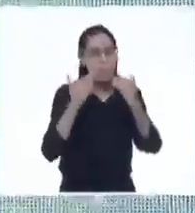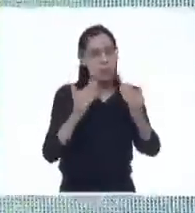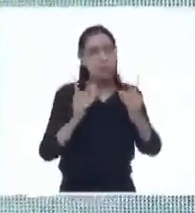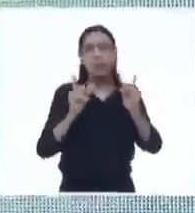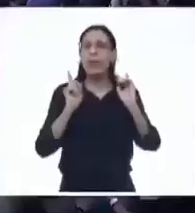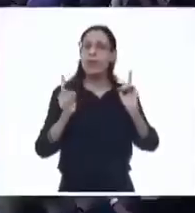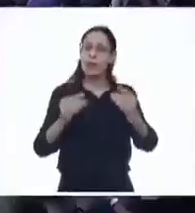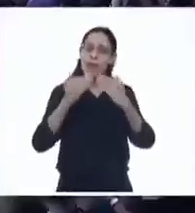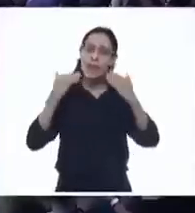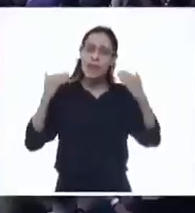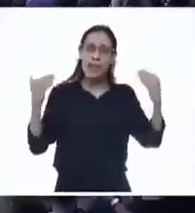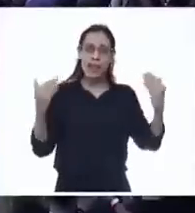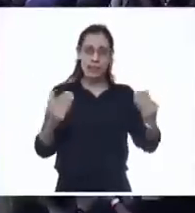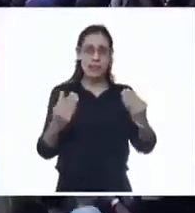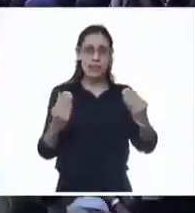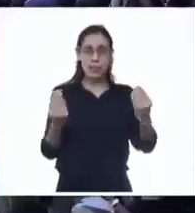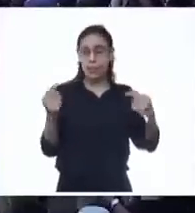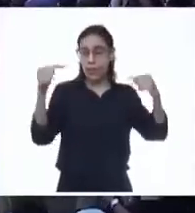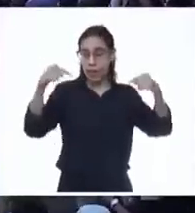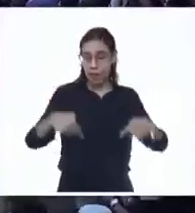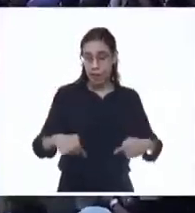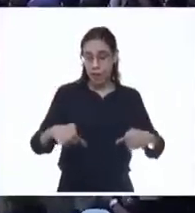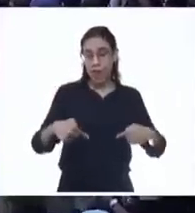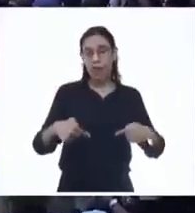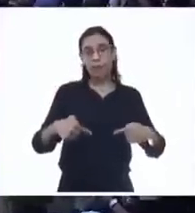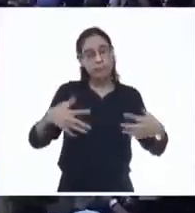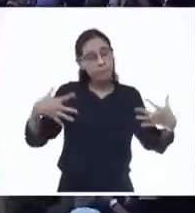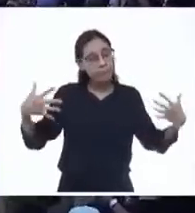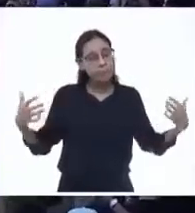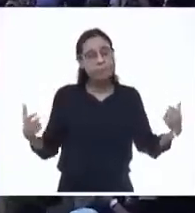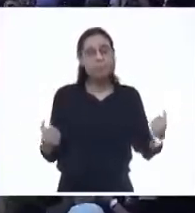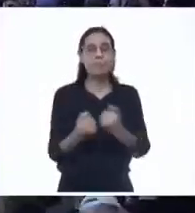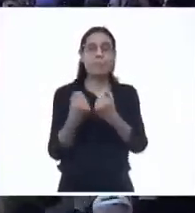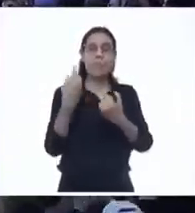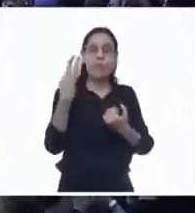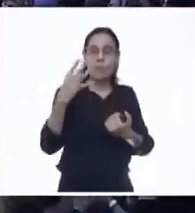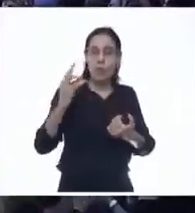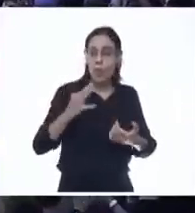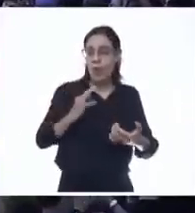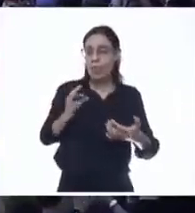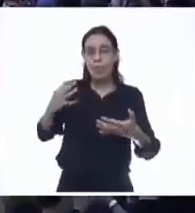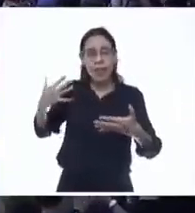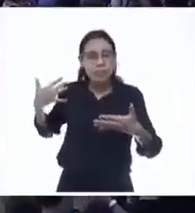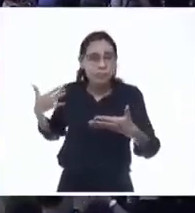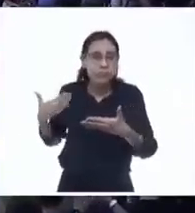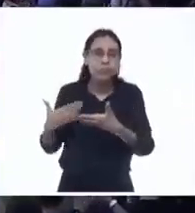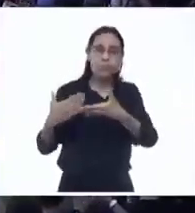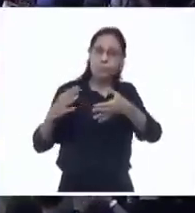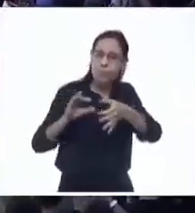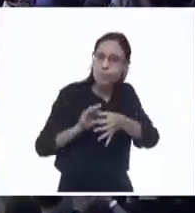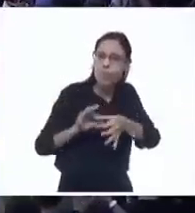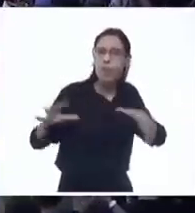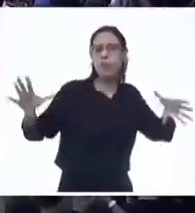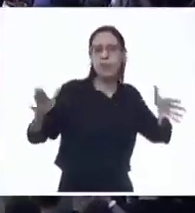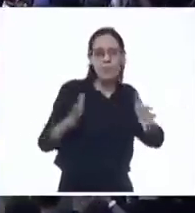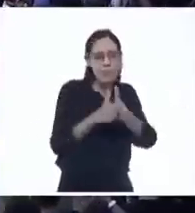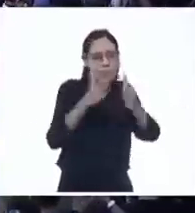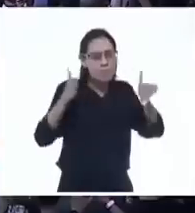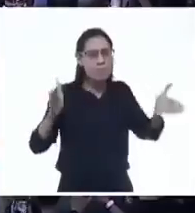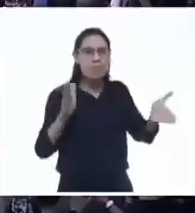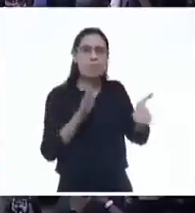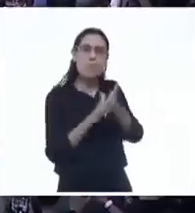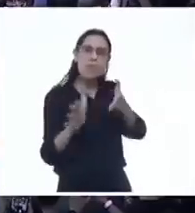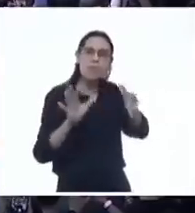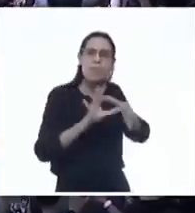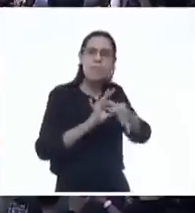porque a 40 años del nacimiento de nuestra nueva era democrática,